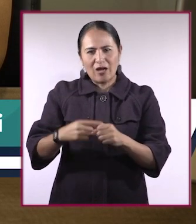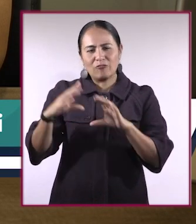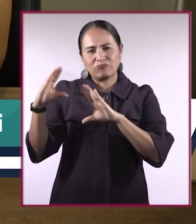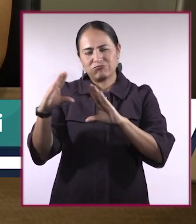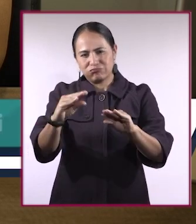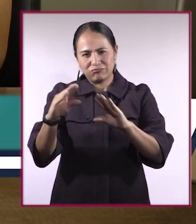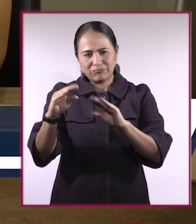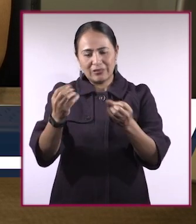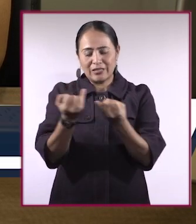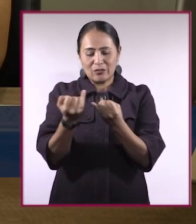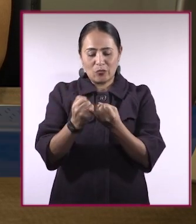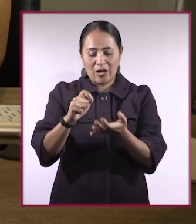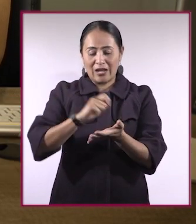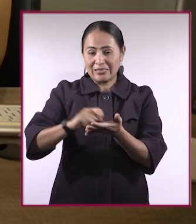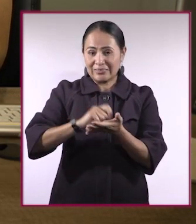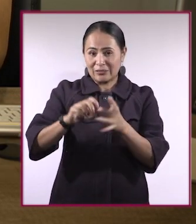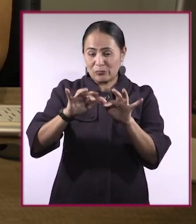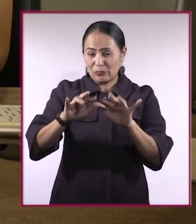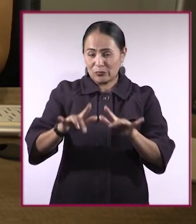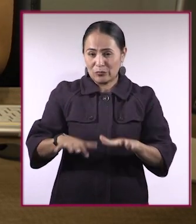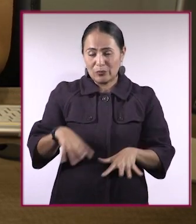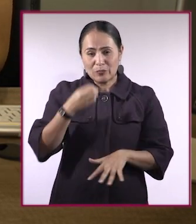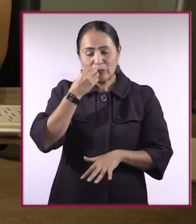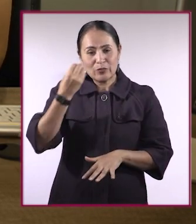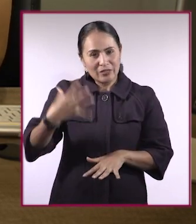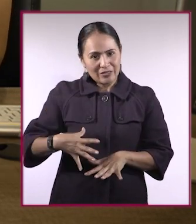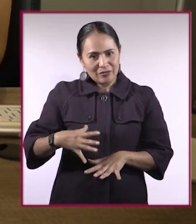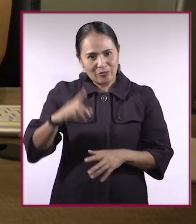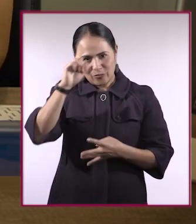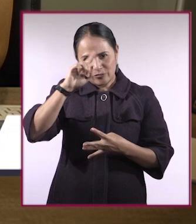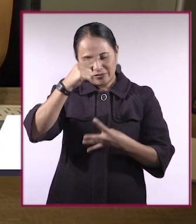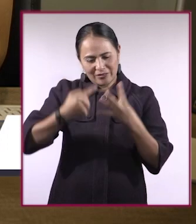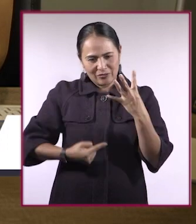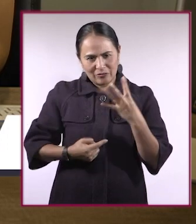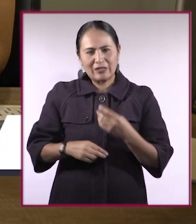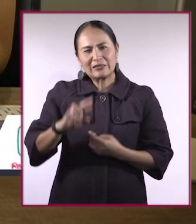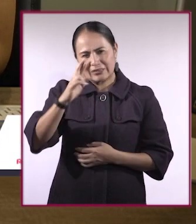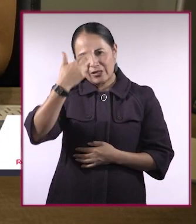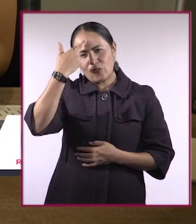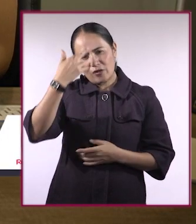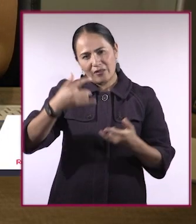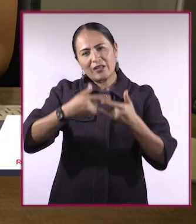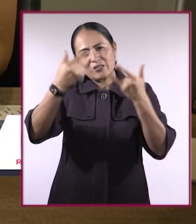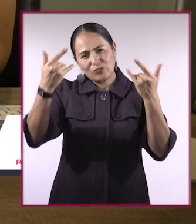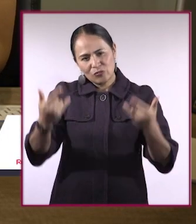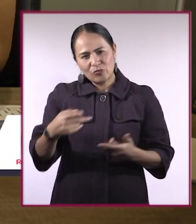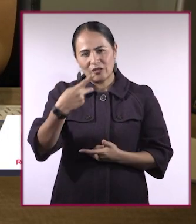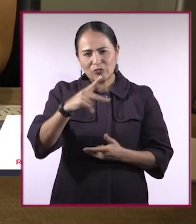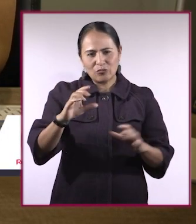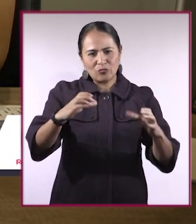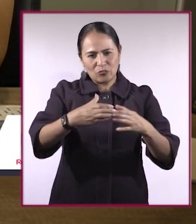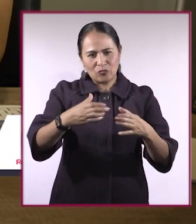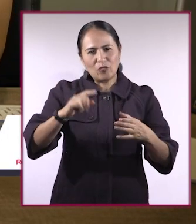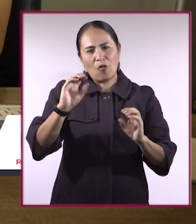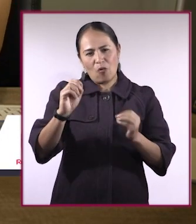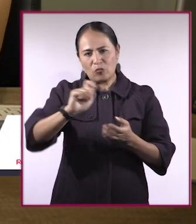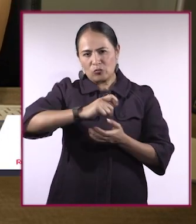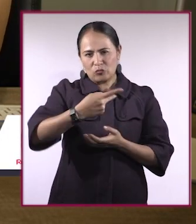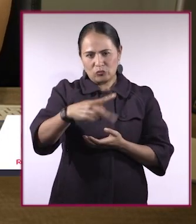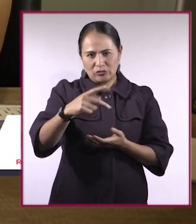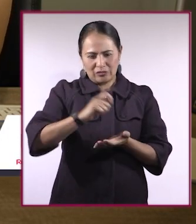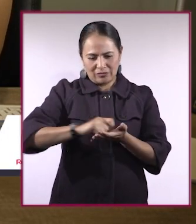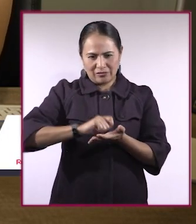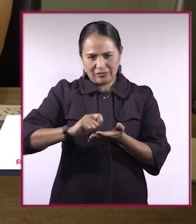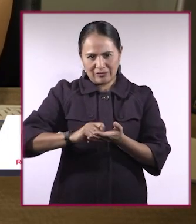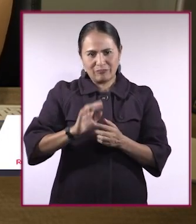fomentar con ello el hermoso oficio de la escritura. Gracias por habernos acompañado. Recuerden compartirnos los cuentos o leyendas que hayan escrito.